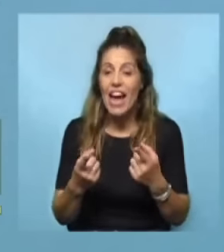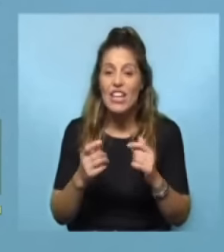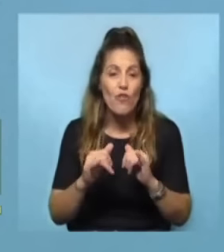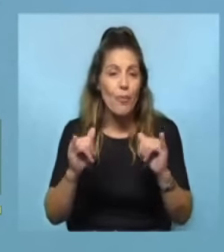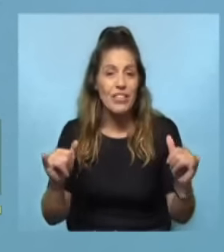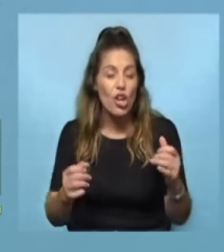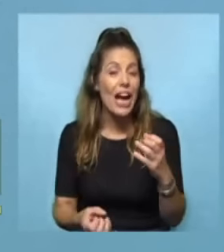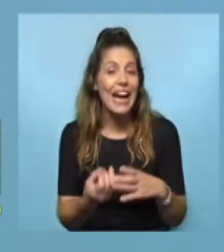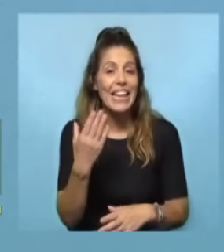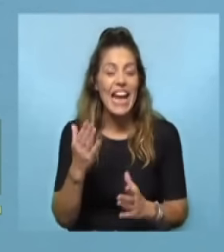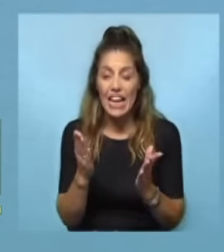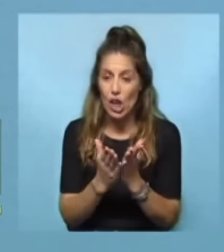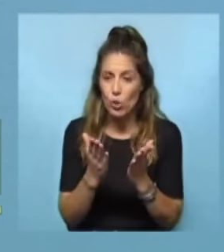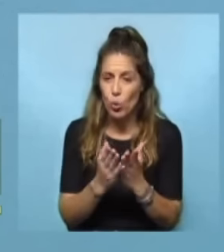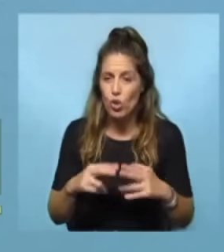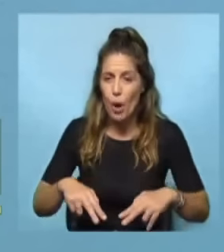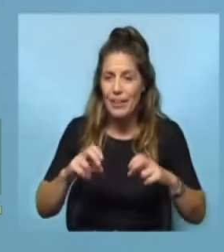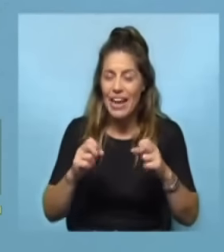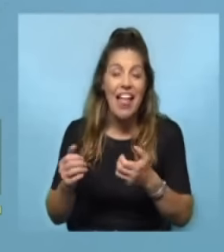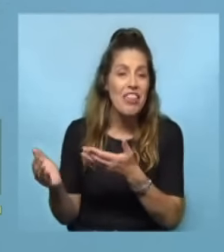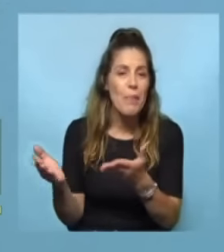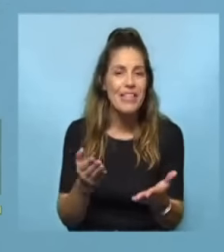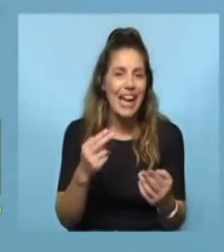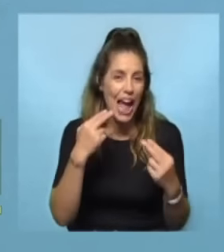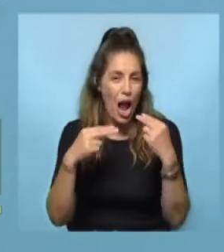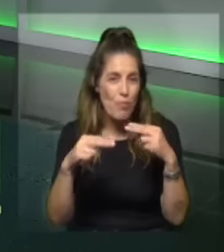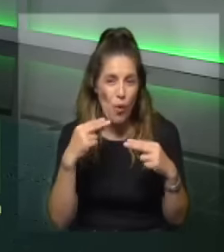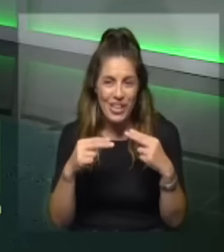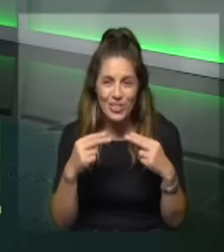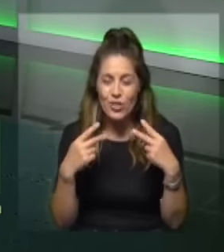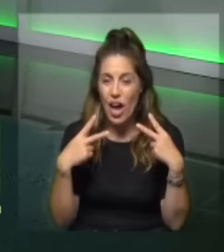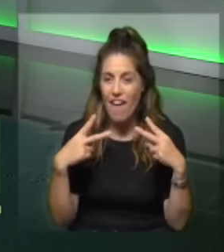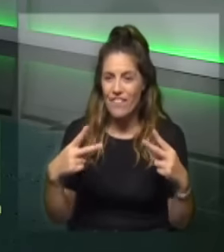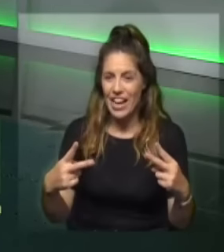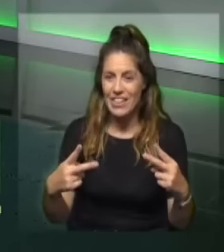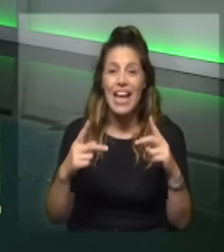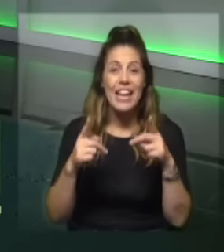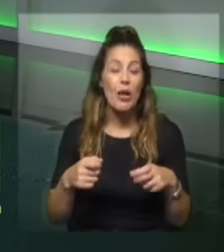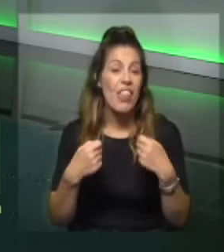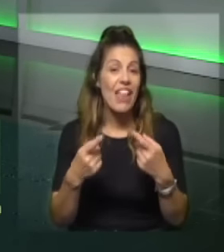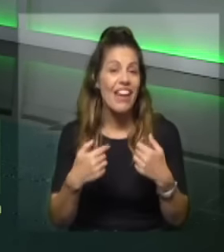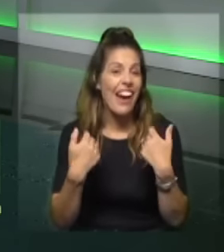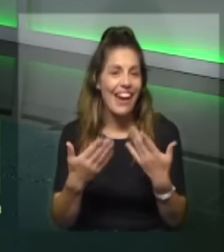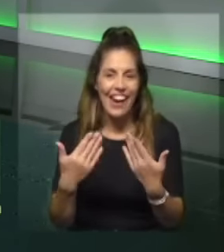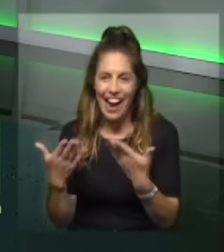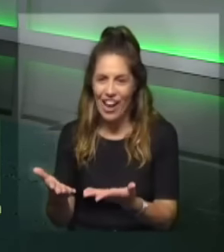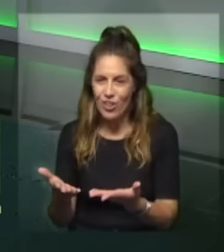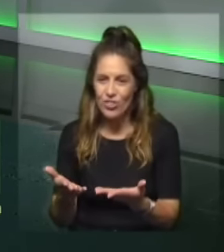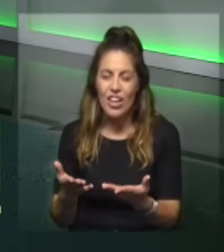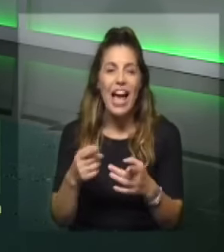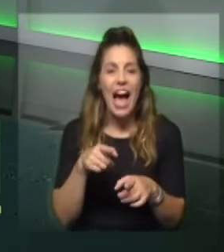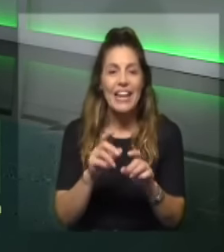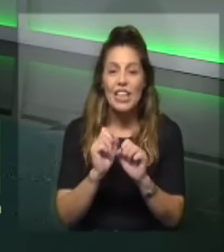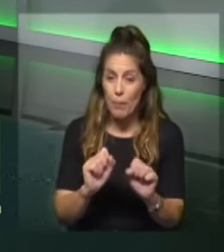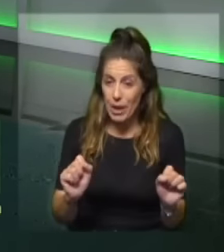investigación eh de invitar almuerzos a viajes y también a veces de dar regalos en ese panorama también